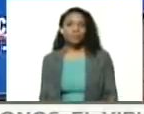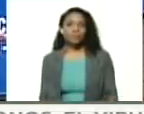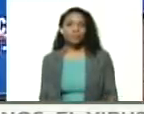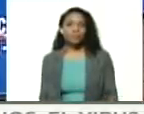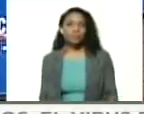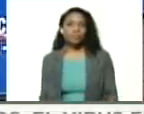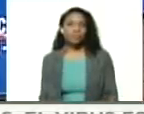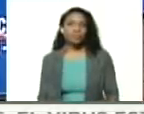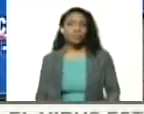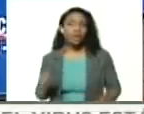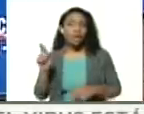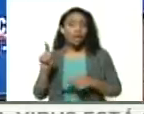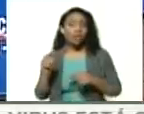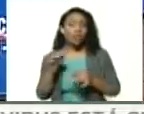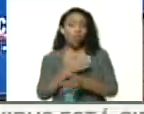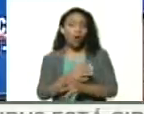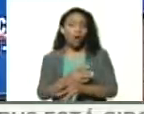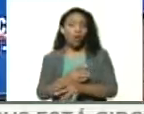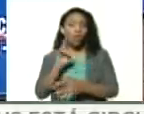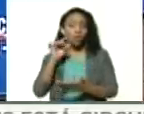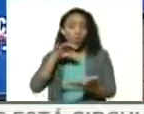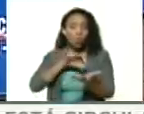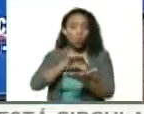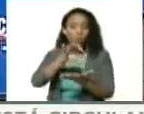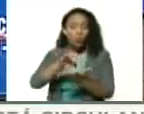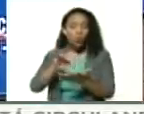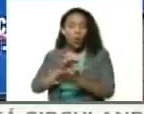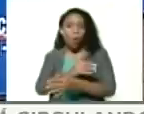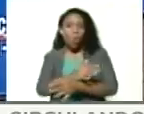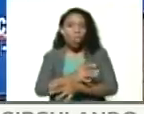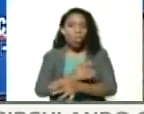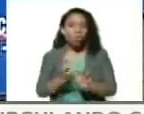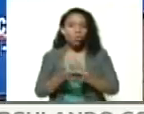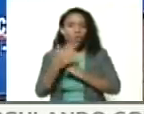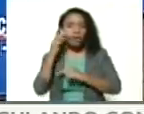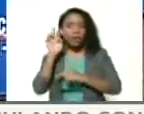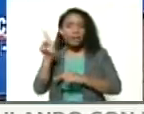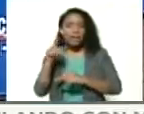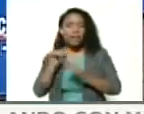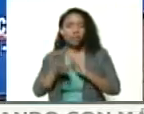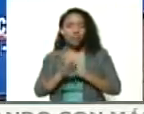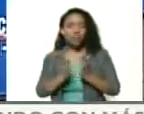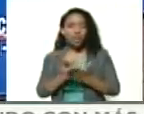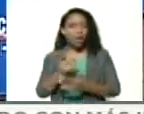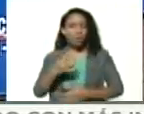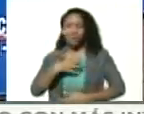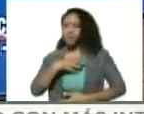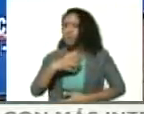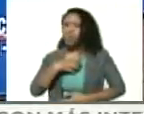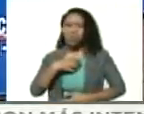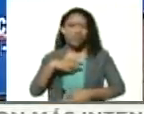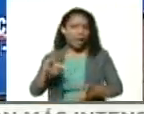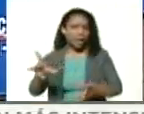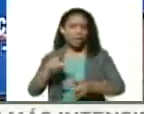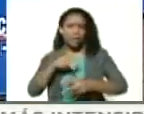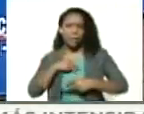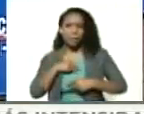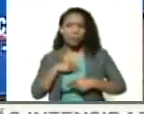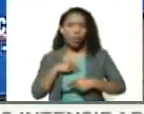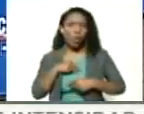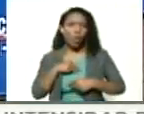en su juego, en su ajedrez geopolítico, hemisférico y mundial. No lo podían aceptar